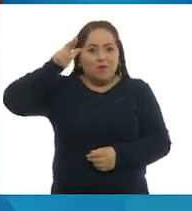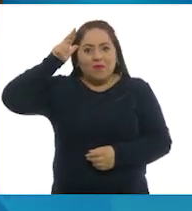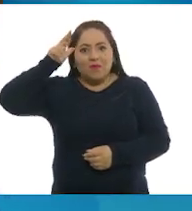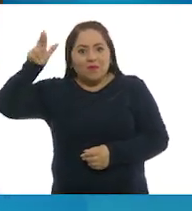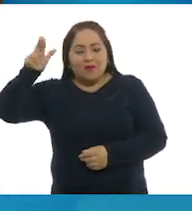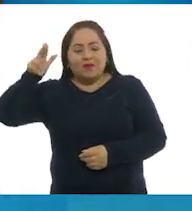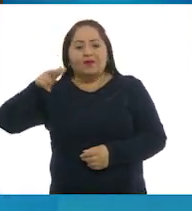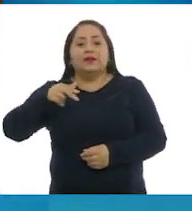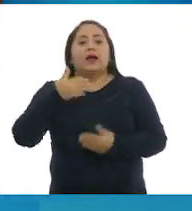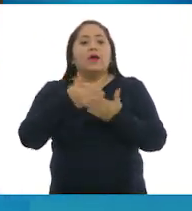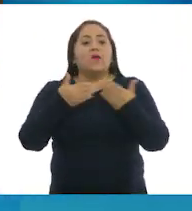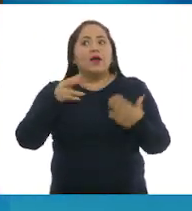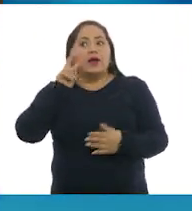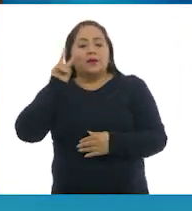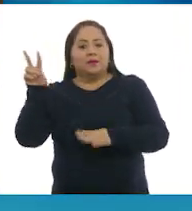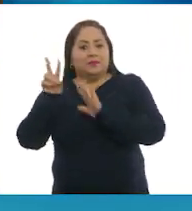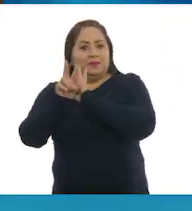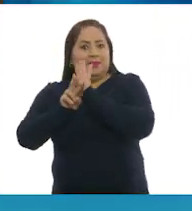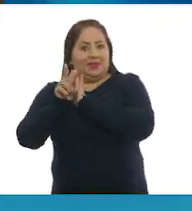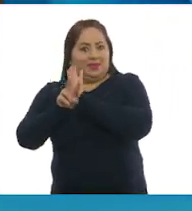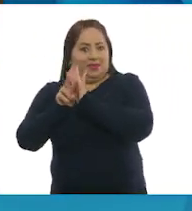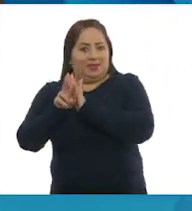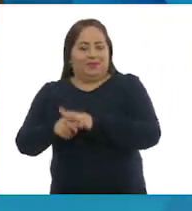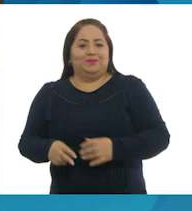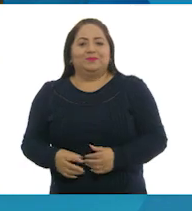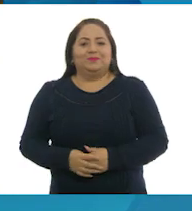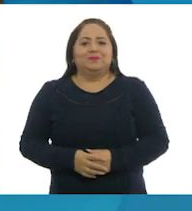¡Hola! ¡Vamos a ver el siguiente video!